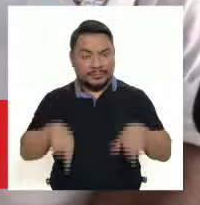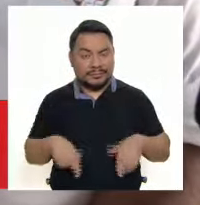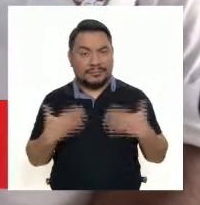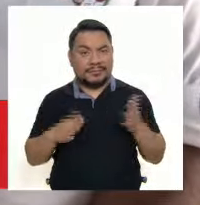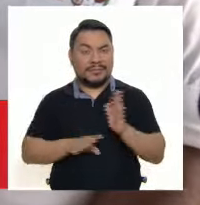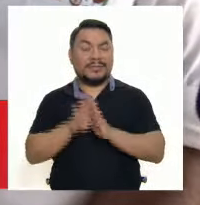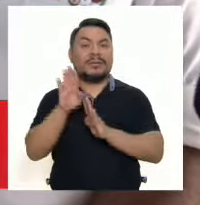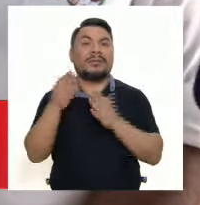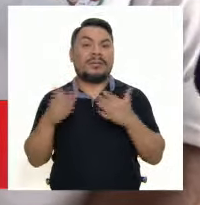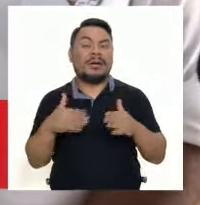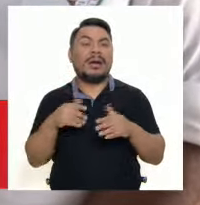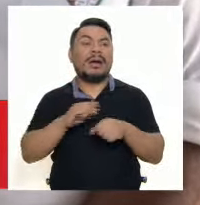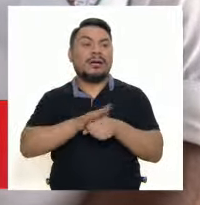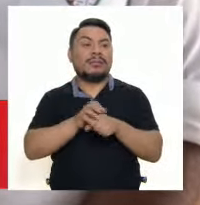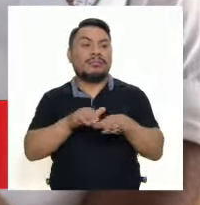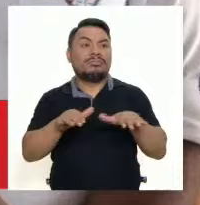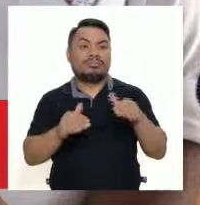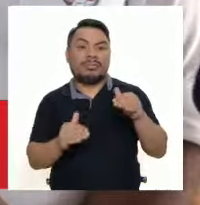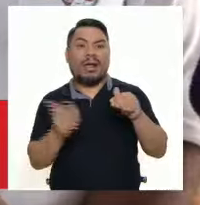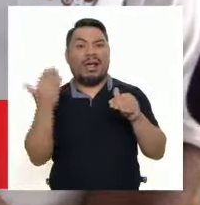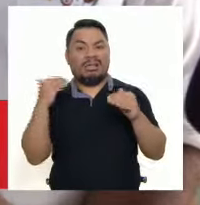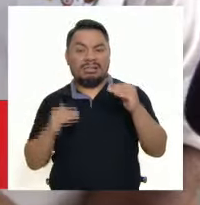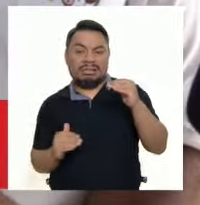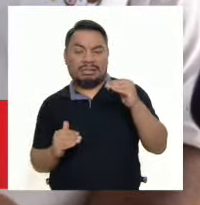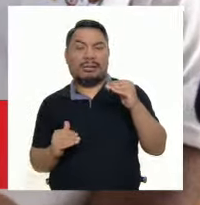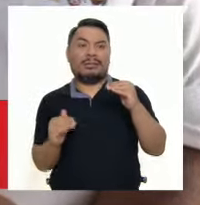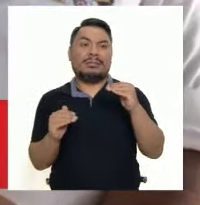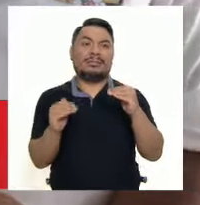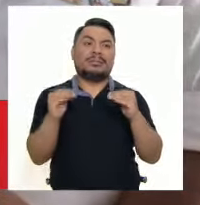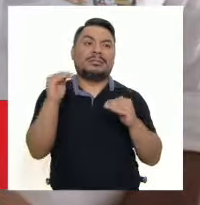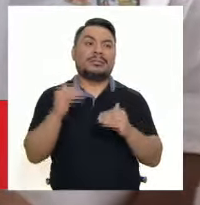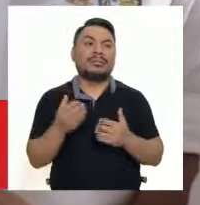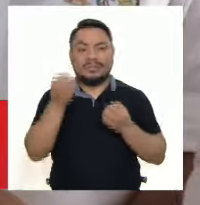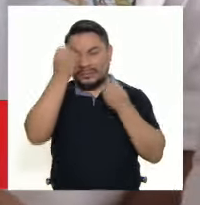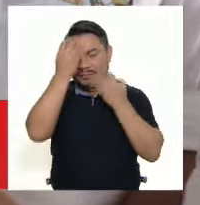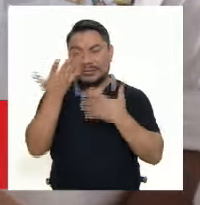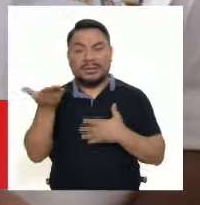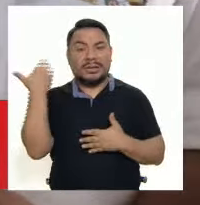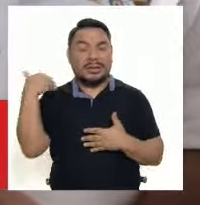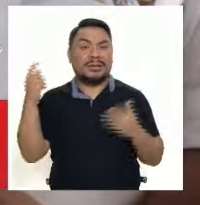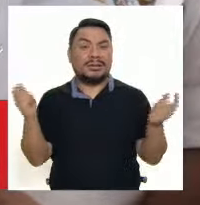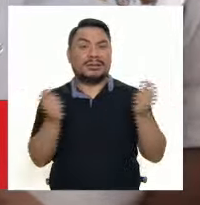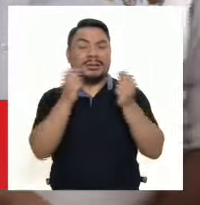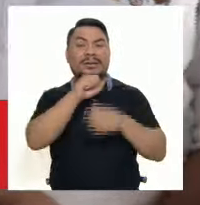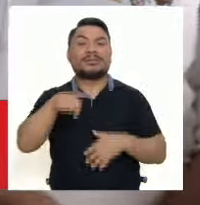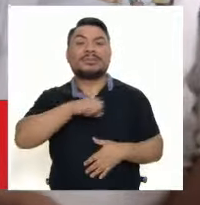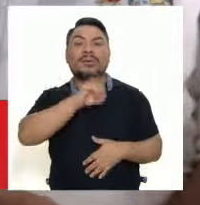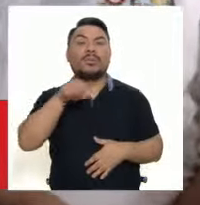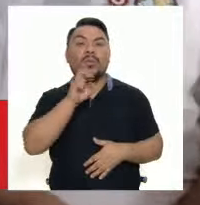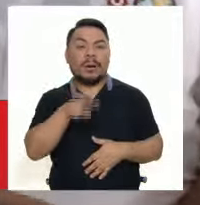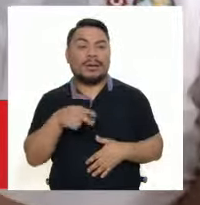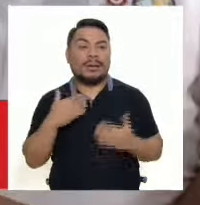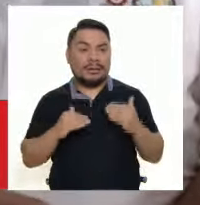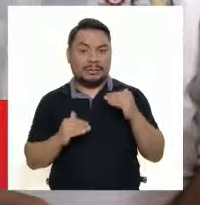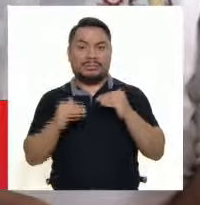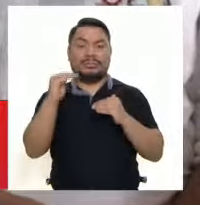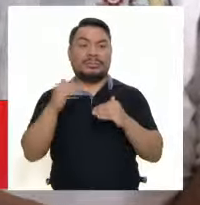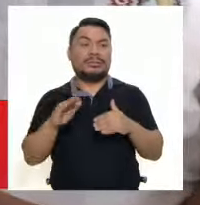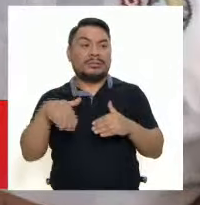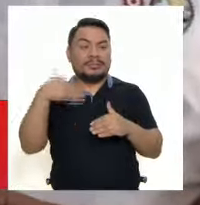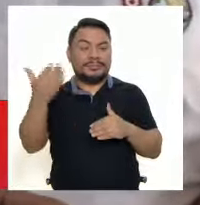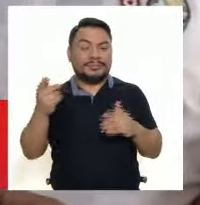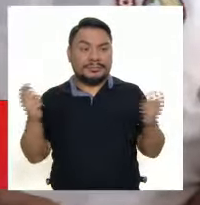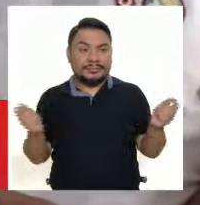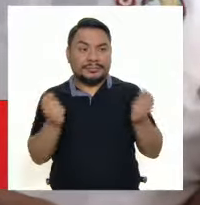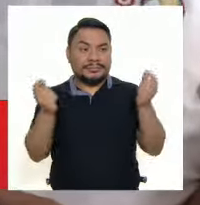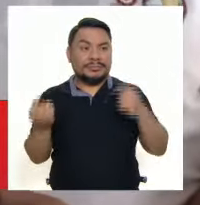superado las cifras prepandemia. Teníamos data que antes inclusive de la fiesta de San Juan ya se habían superado, pero después de la fiesta de